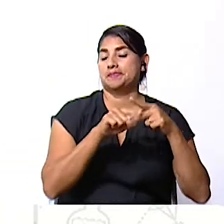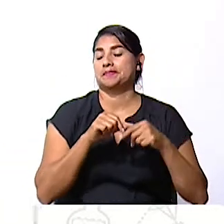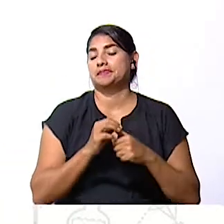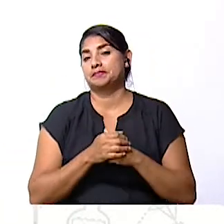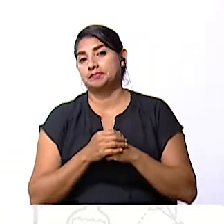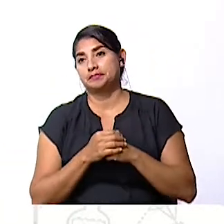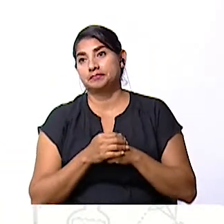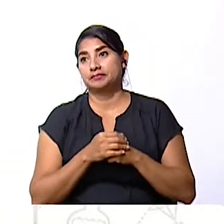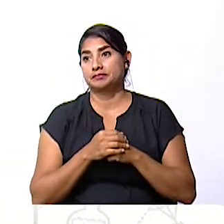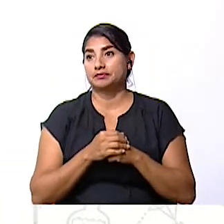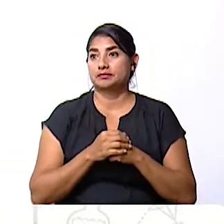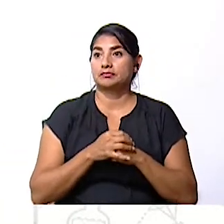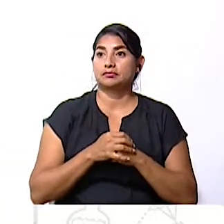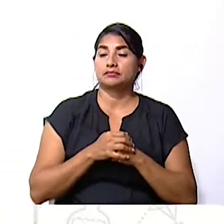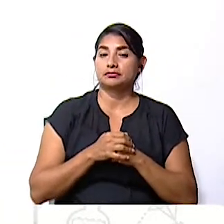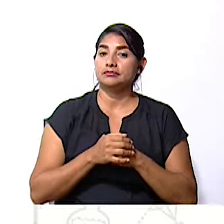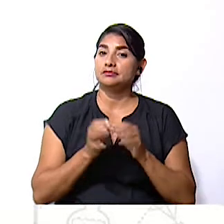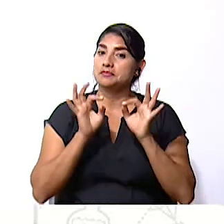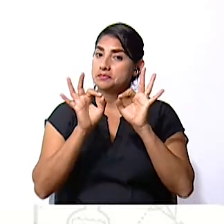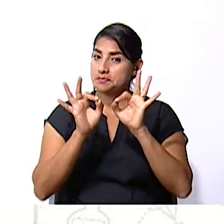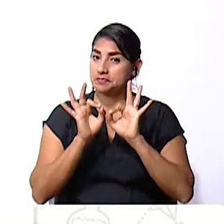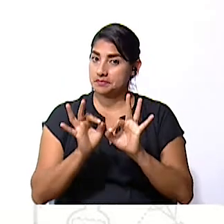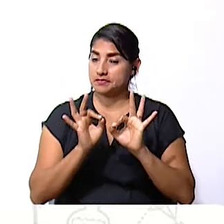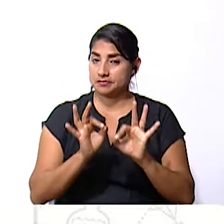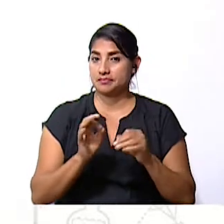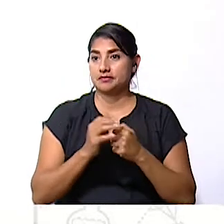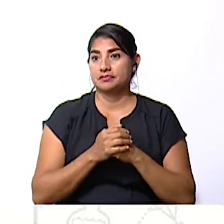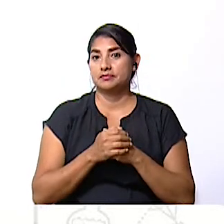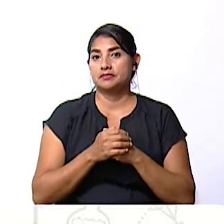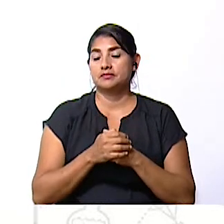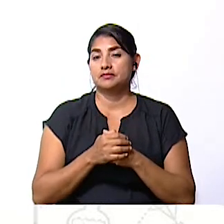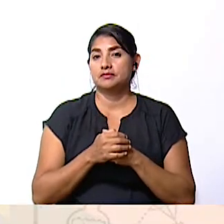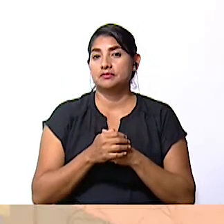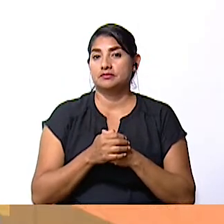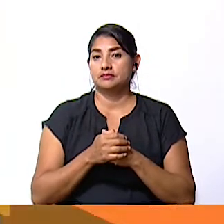oración. Muy bien.